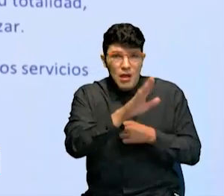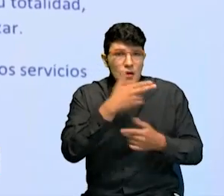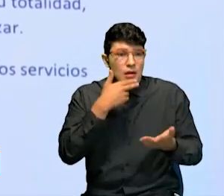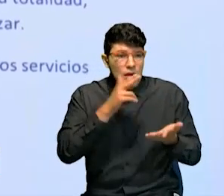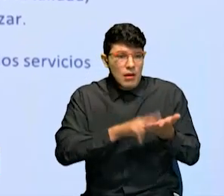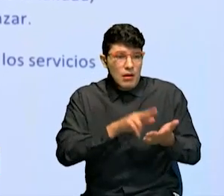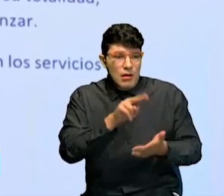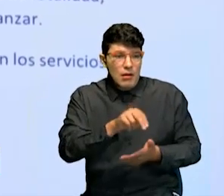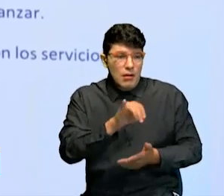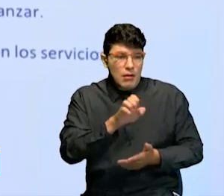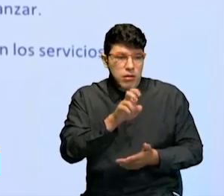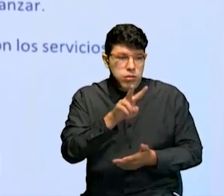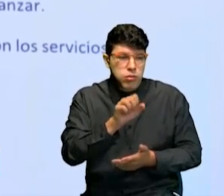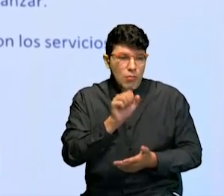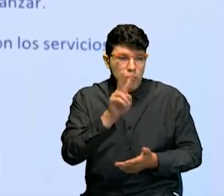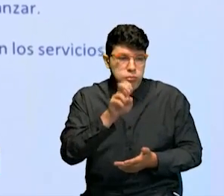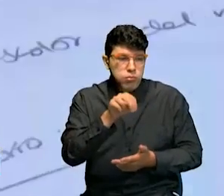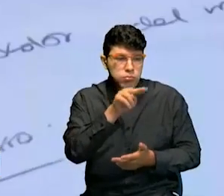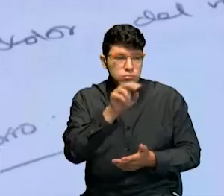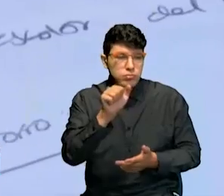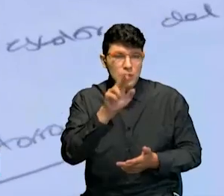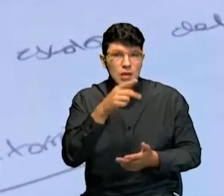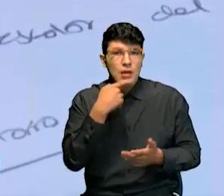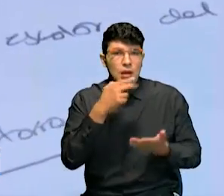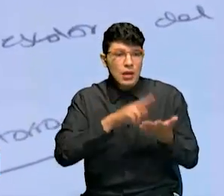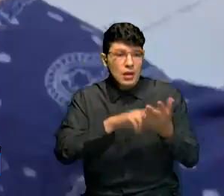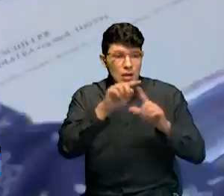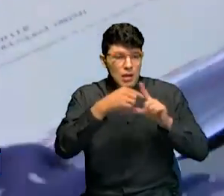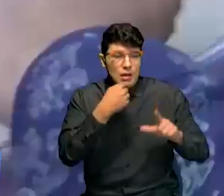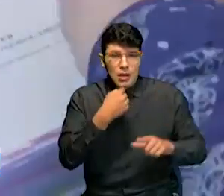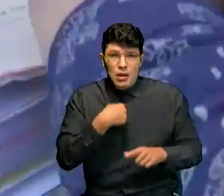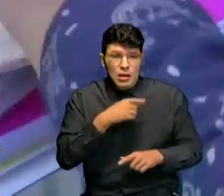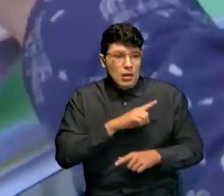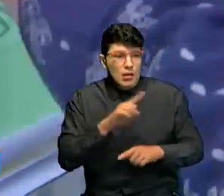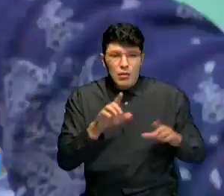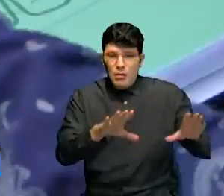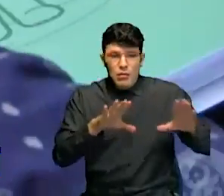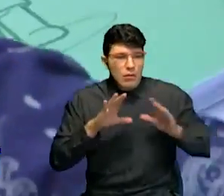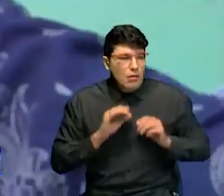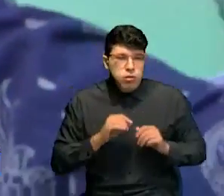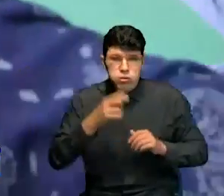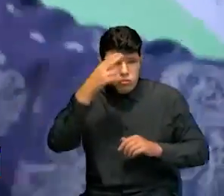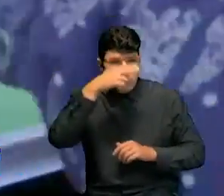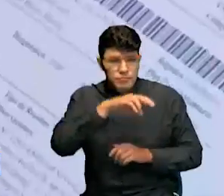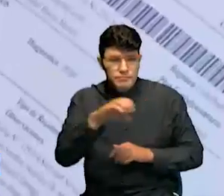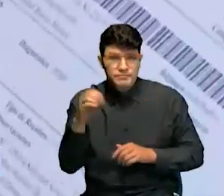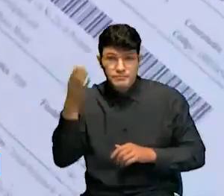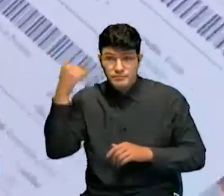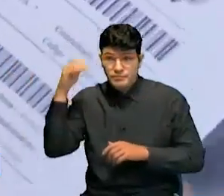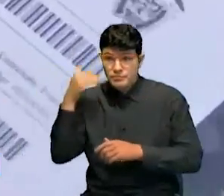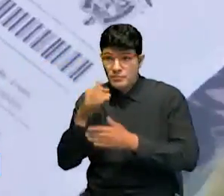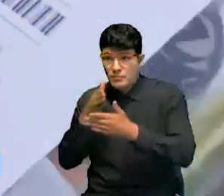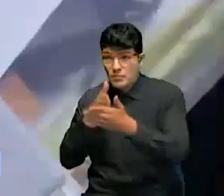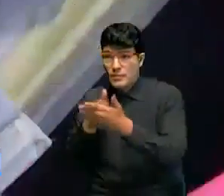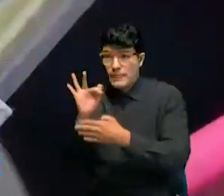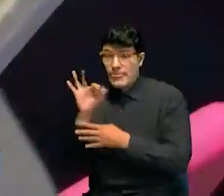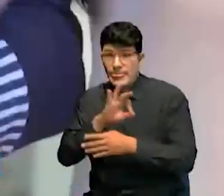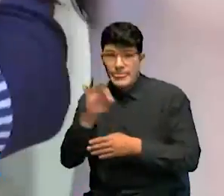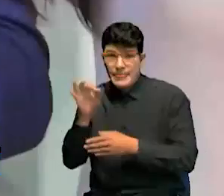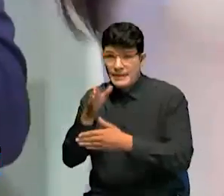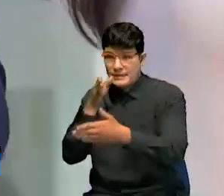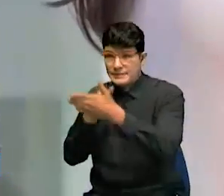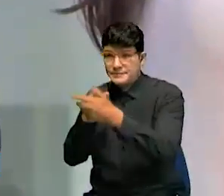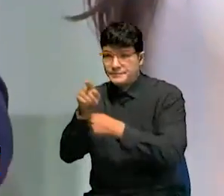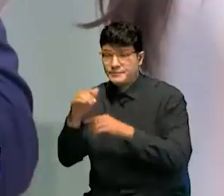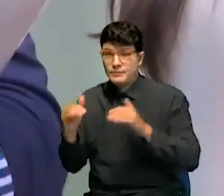informando que no nos van a recibir a nuestros hijos ni tutelas ni que 'las ante la superintendencia de salud han logrado llamar la atención de los